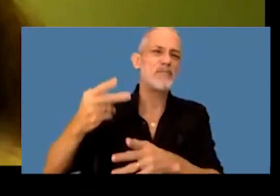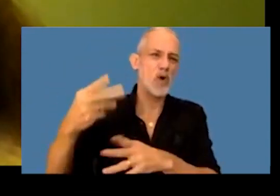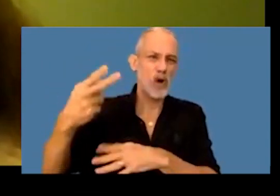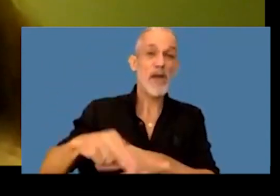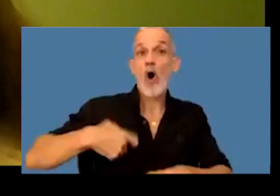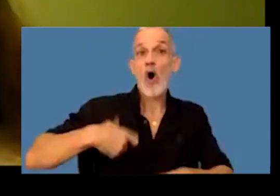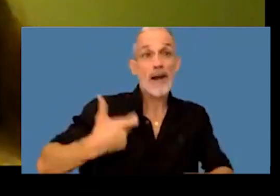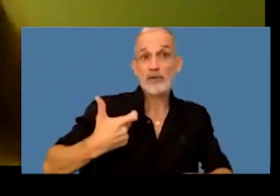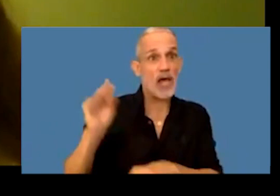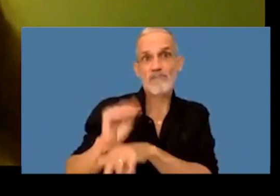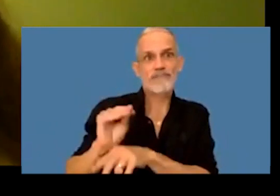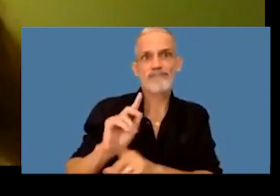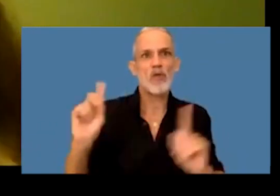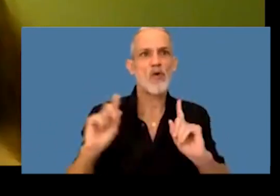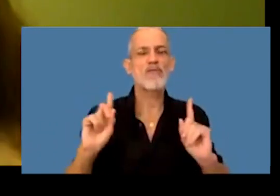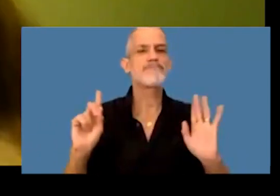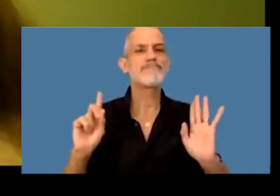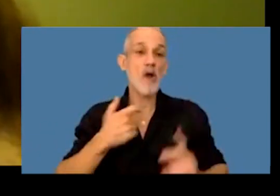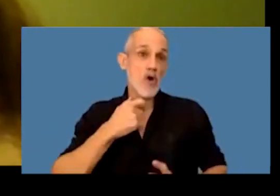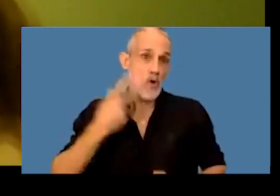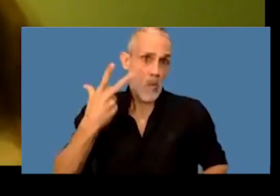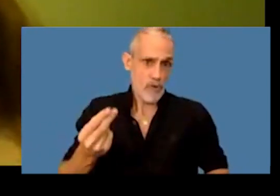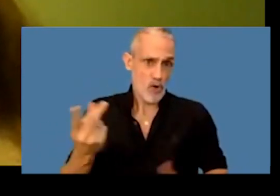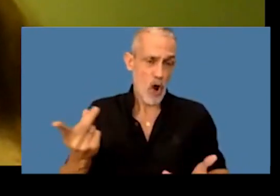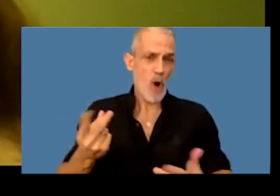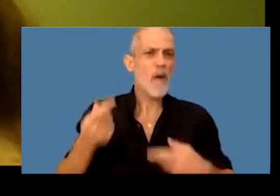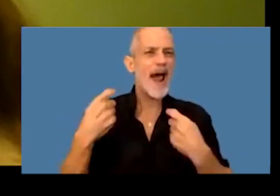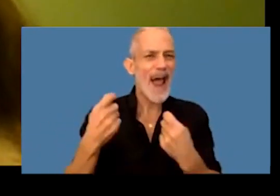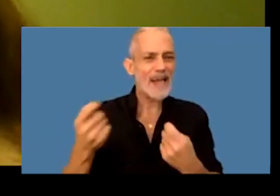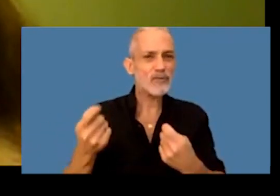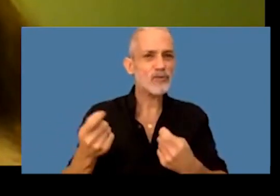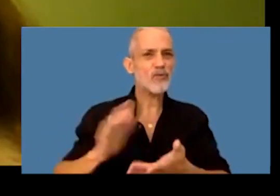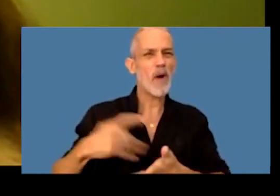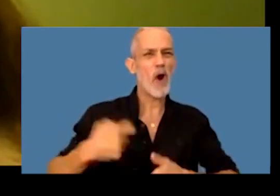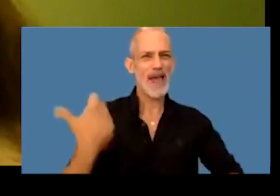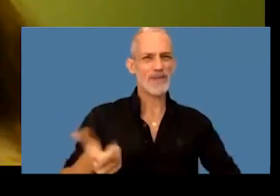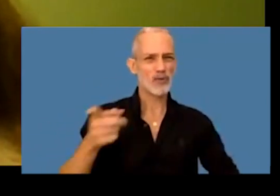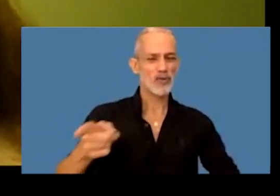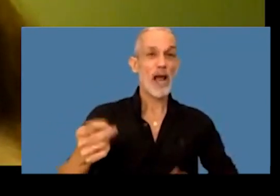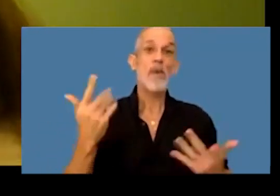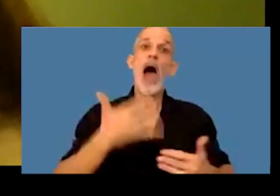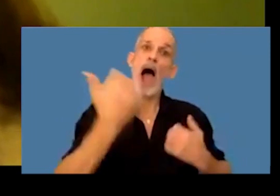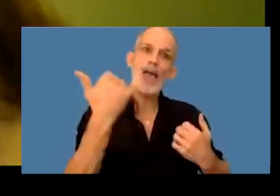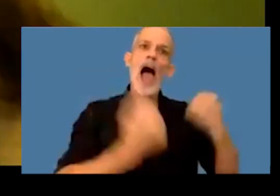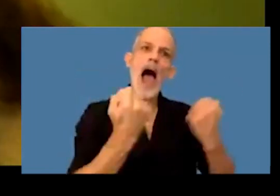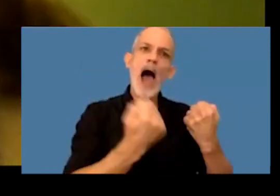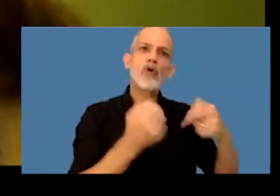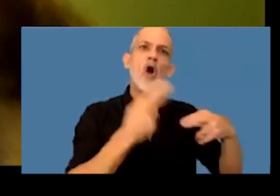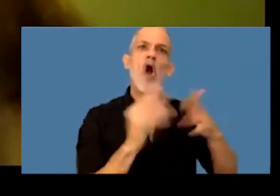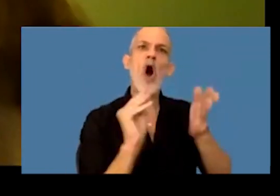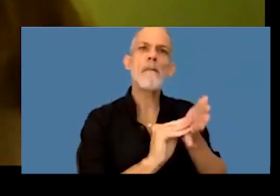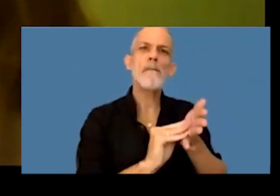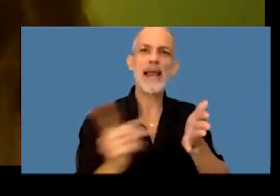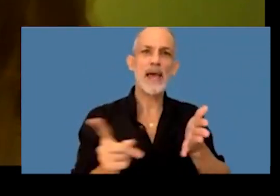no quiere reconocer los gastos de traslados porque tiene un auto a su nombre. Nos pregunta si esto es